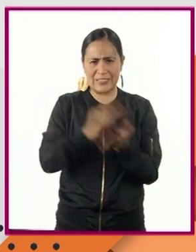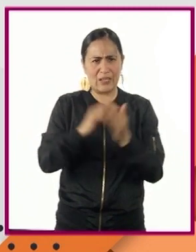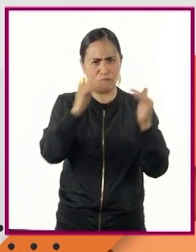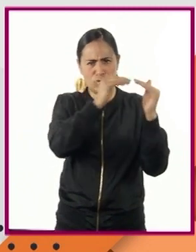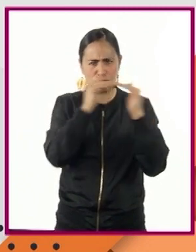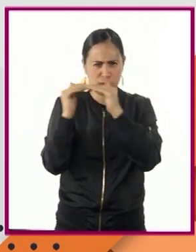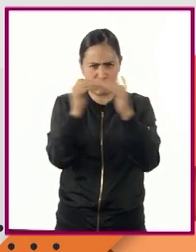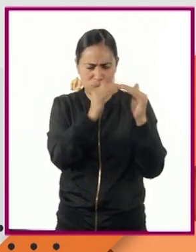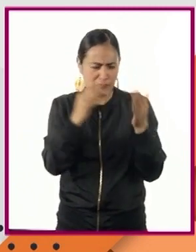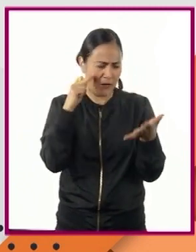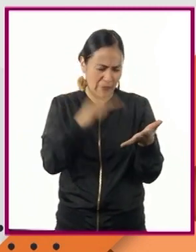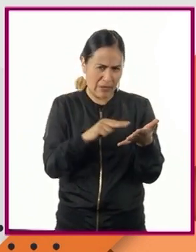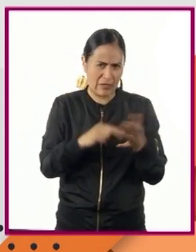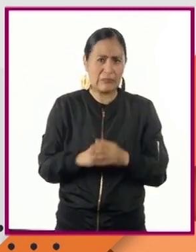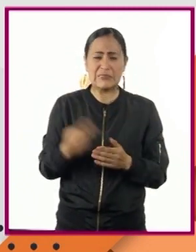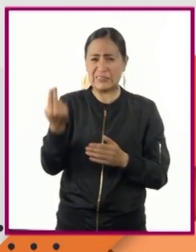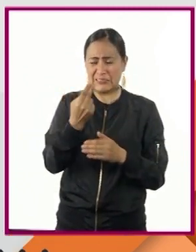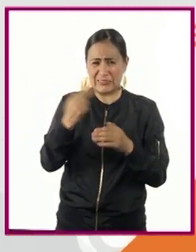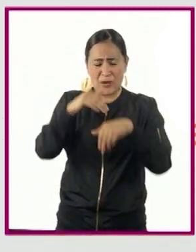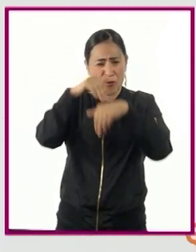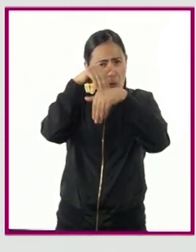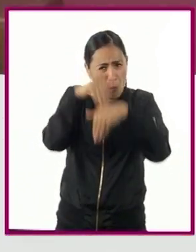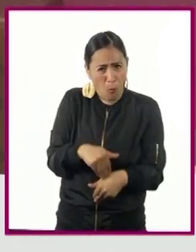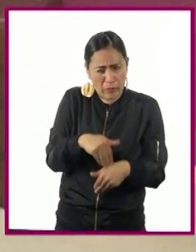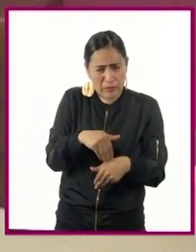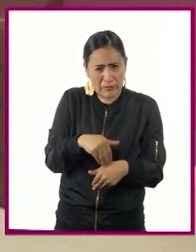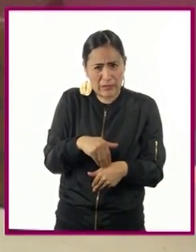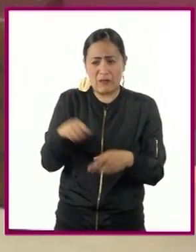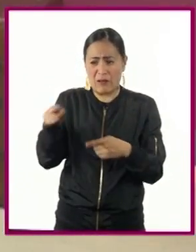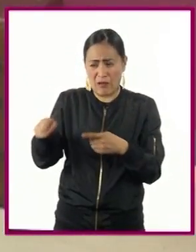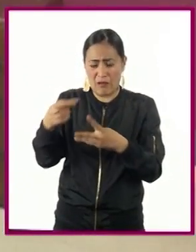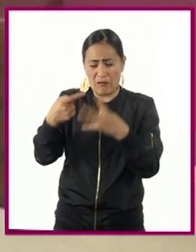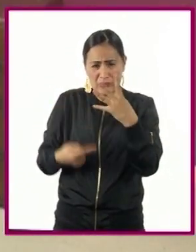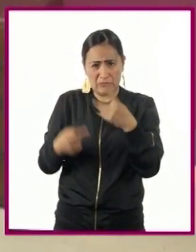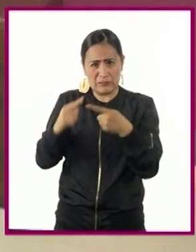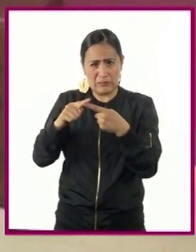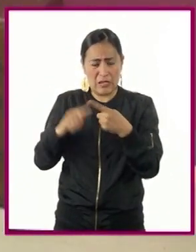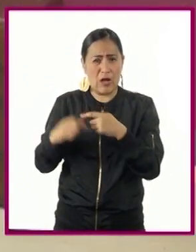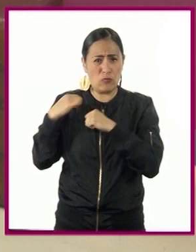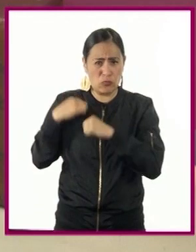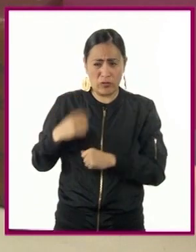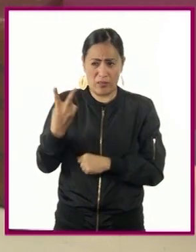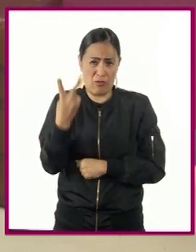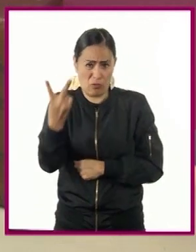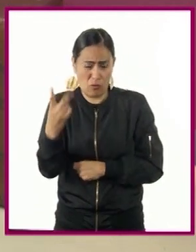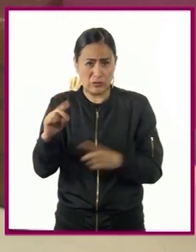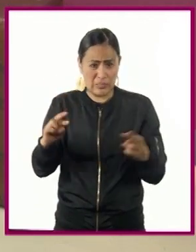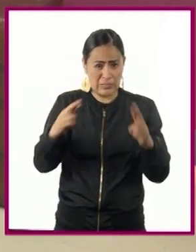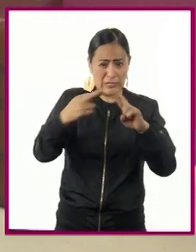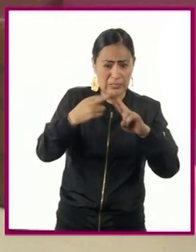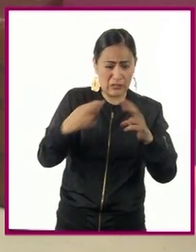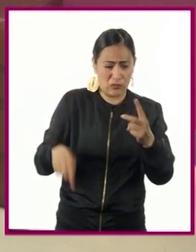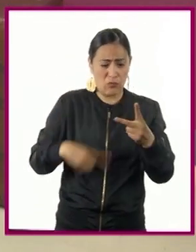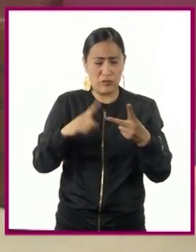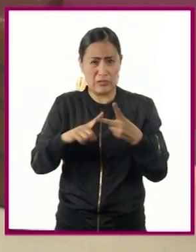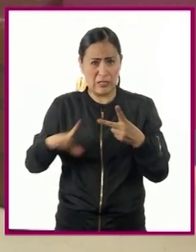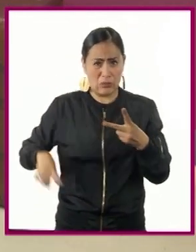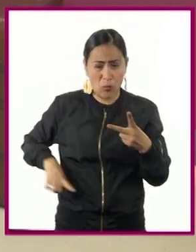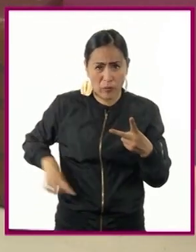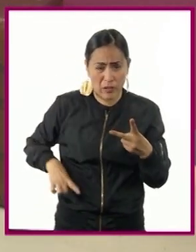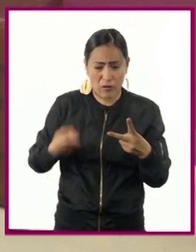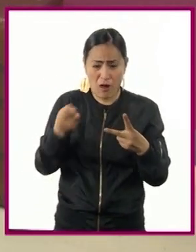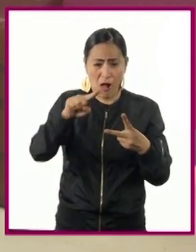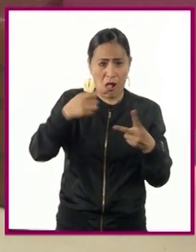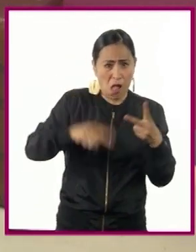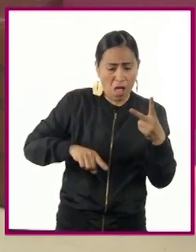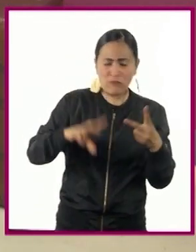no se veían obligados a acatar de forma obligatoria a dos clases de autoridades, una religiosa y otra civil. Gracias a la